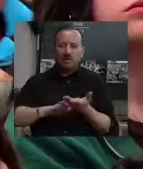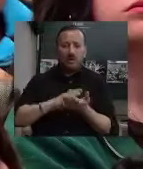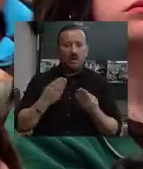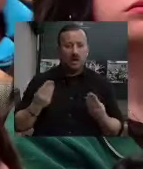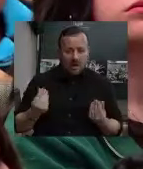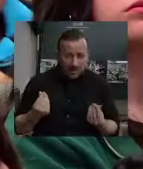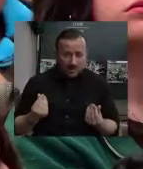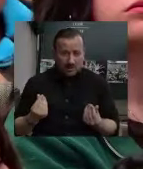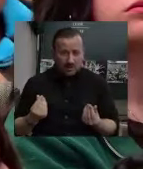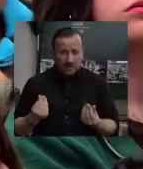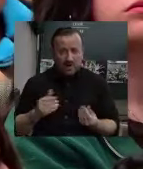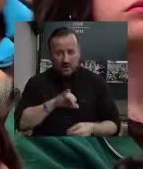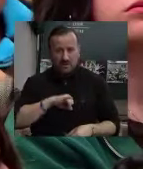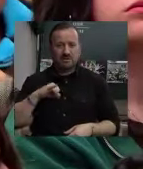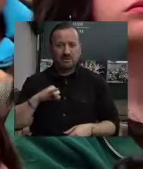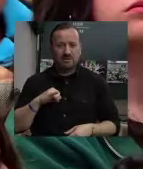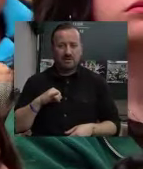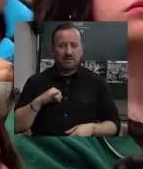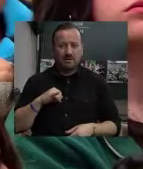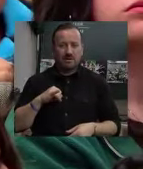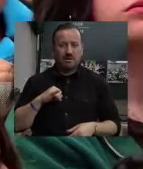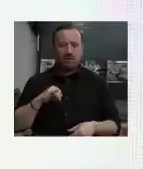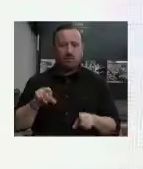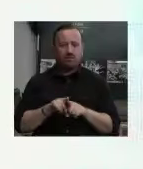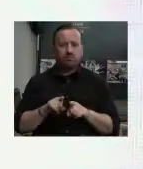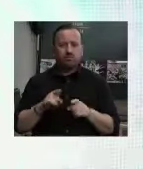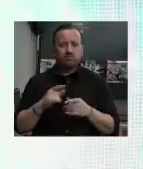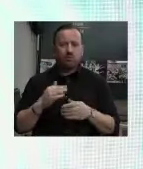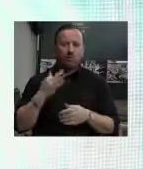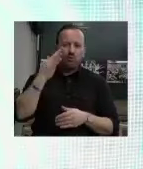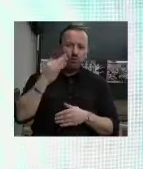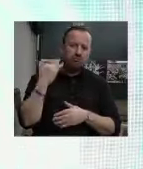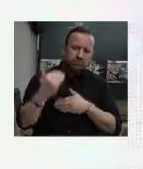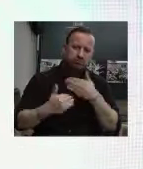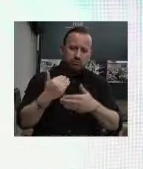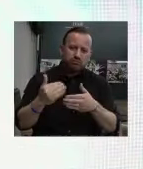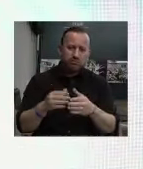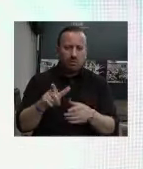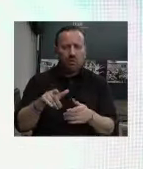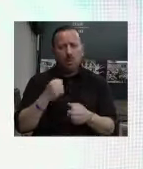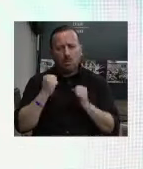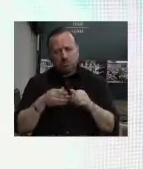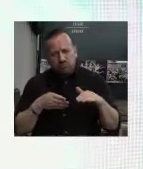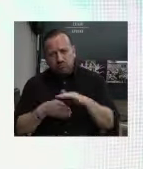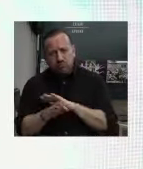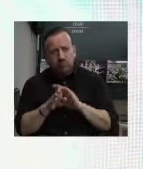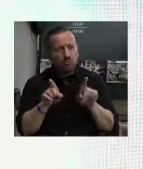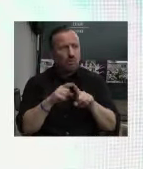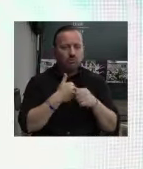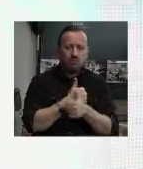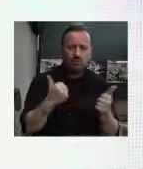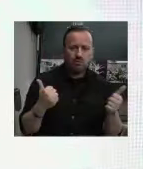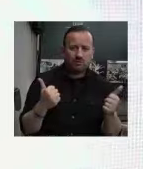calidad la dignidad la prosperidad están accesibles al alcance de todas y de